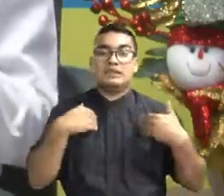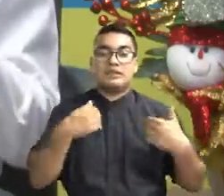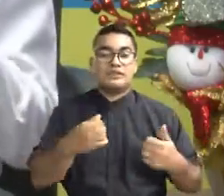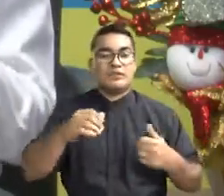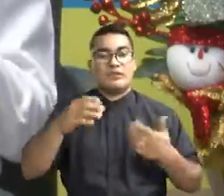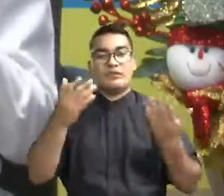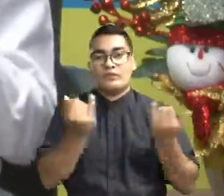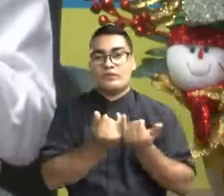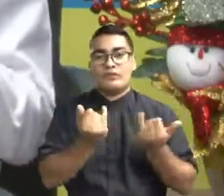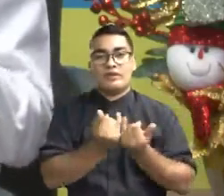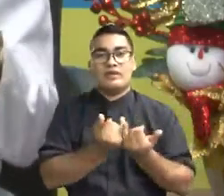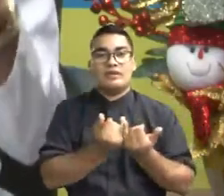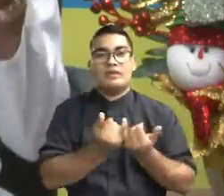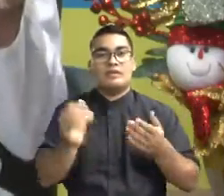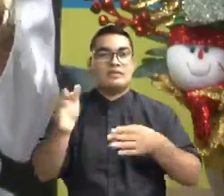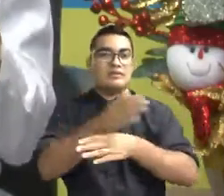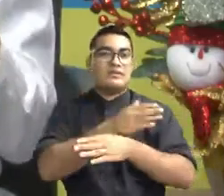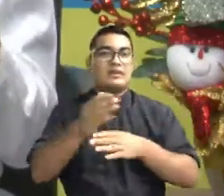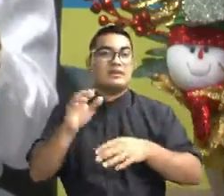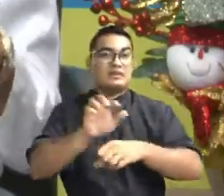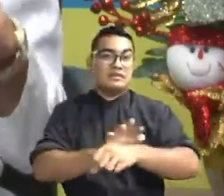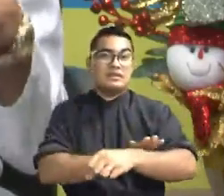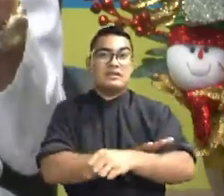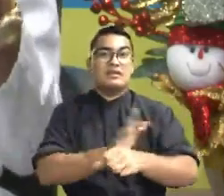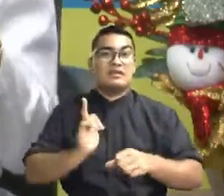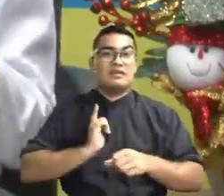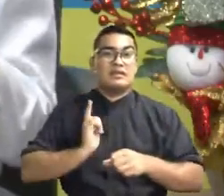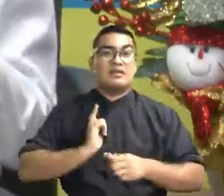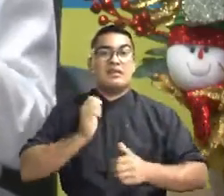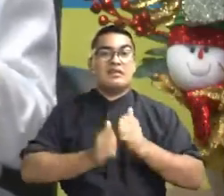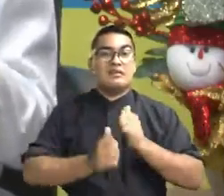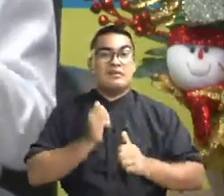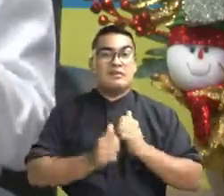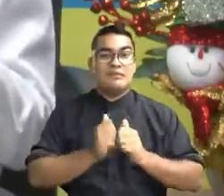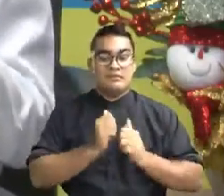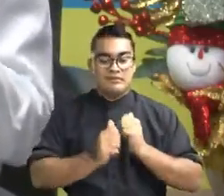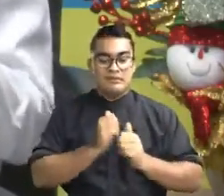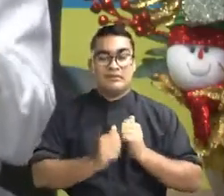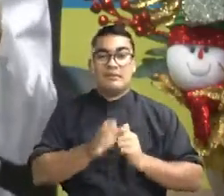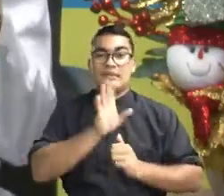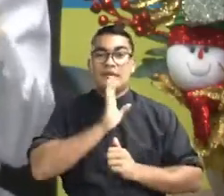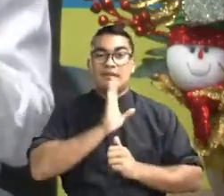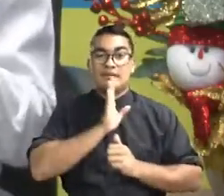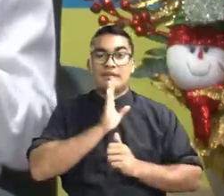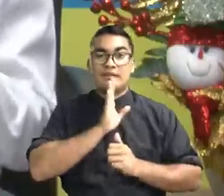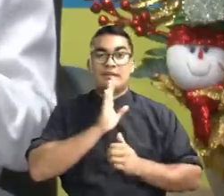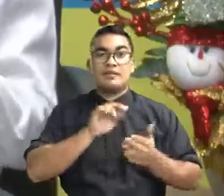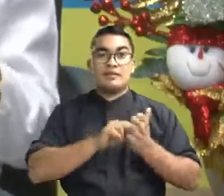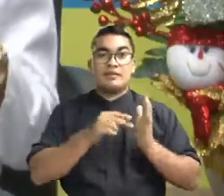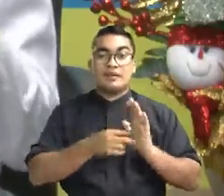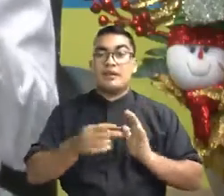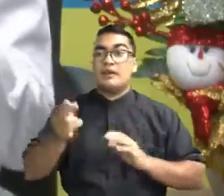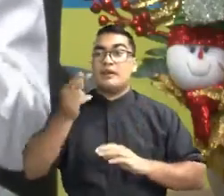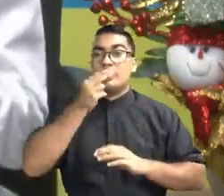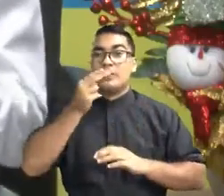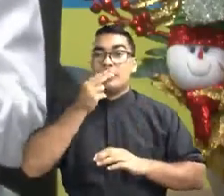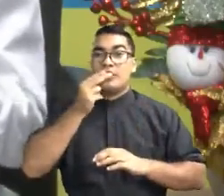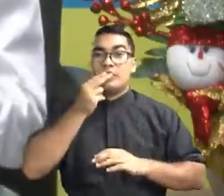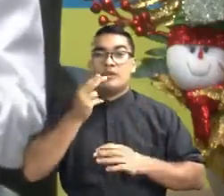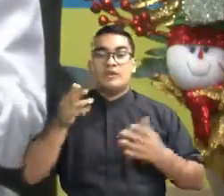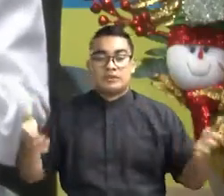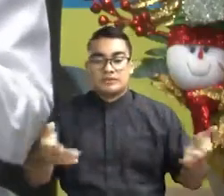todo paciente que presente estos síntomas, y si tenemos el factor de riesgo que hablamos, ¿verdad?, que es el tabaquismo, la exposición a